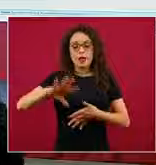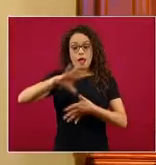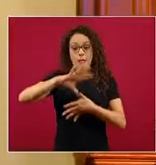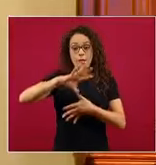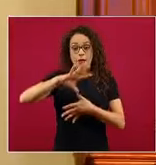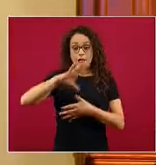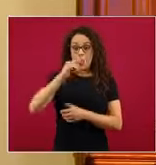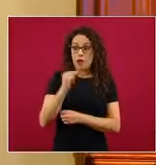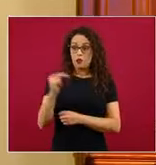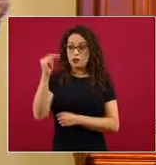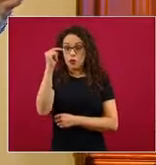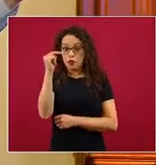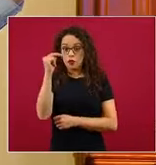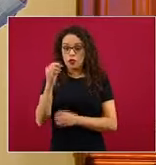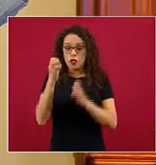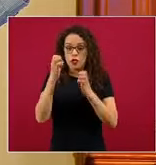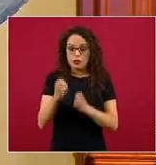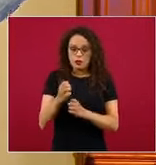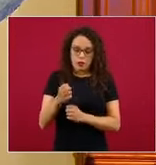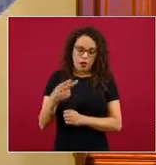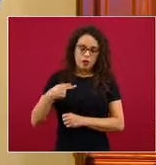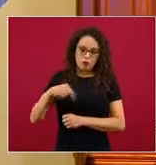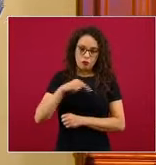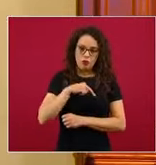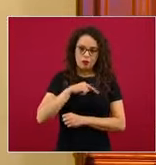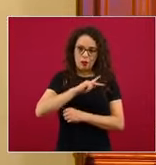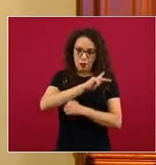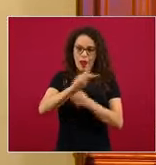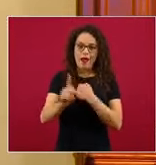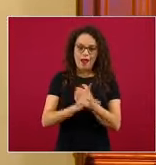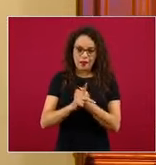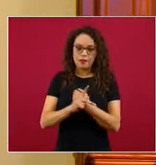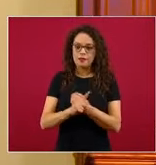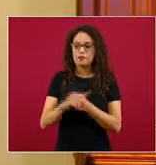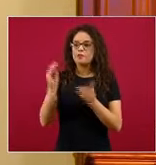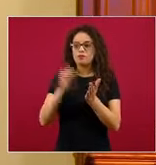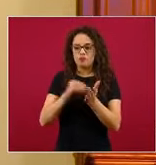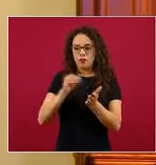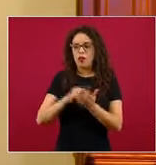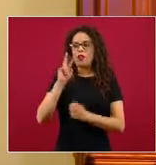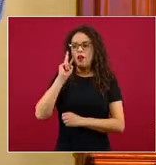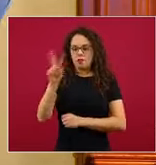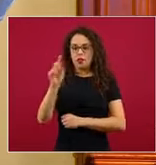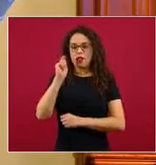del Norte, en donde se encuentra lógicamente nuestro país, pues vemos todavía una tendencia ascendente, una ligera